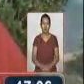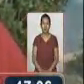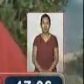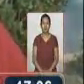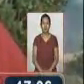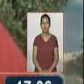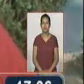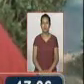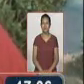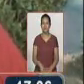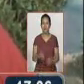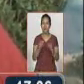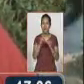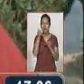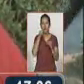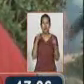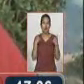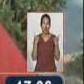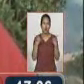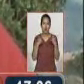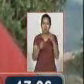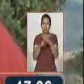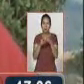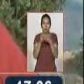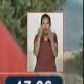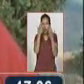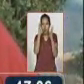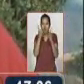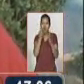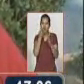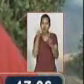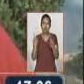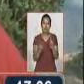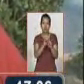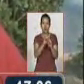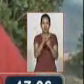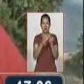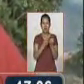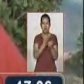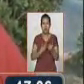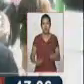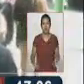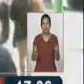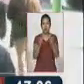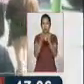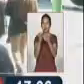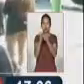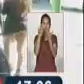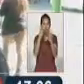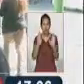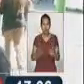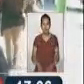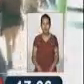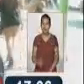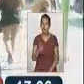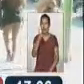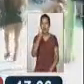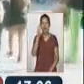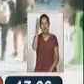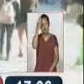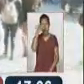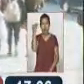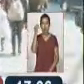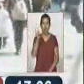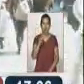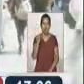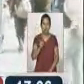Ciudadana? Hay una jovencita, no me acuerdo su nombre, que está yendo de vicepresidenta, después no me acuerdo más. Álvaro García Linera. ¿De